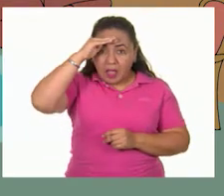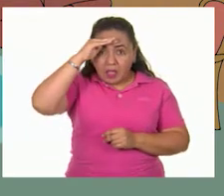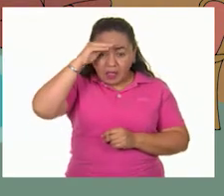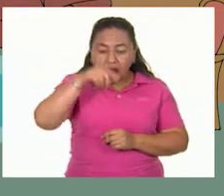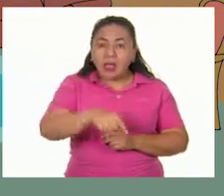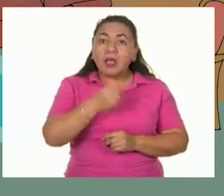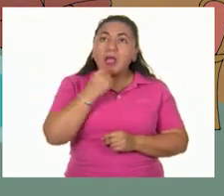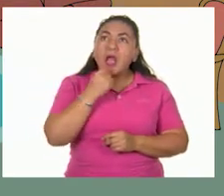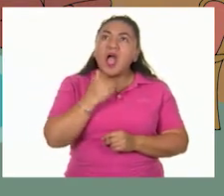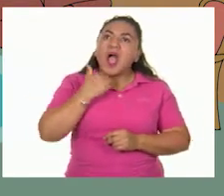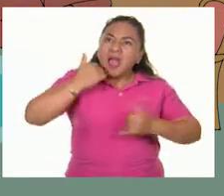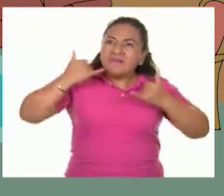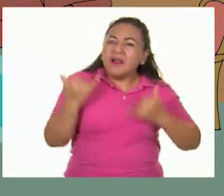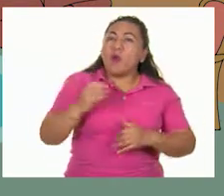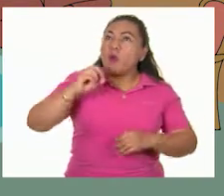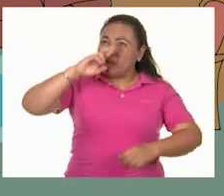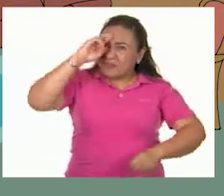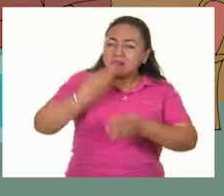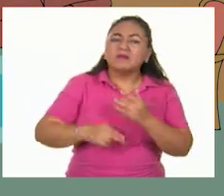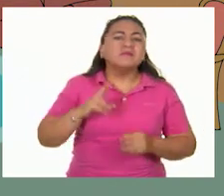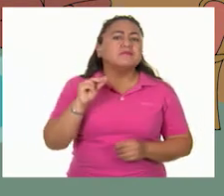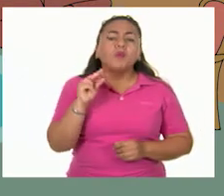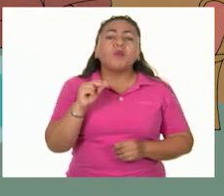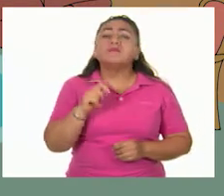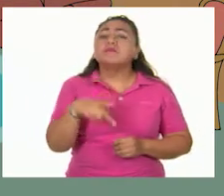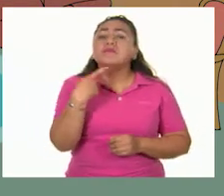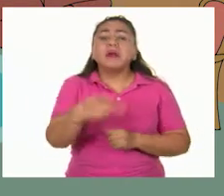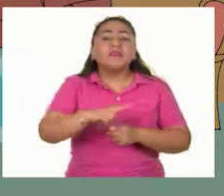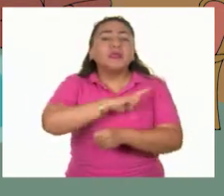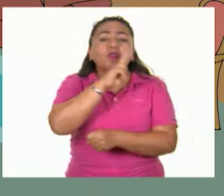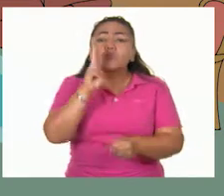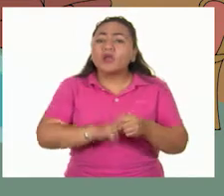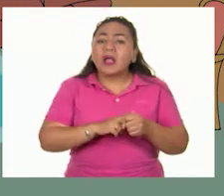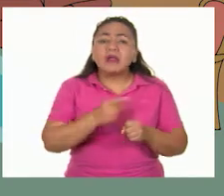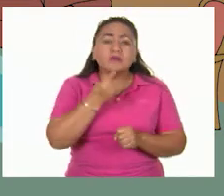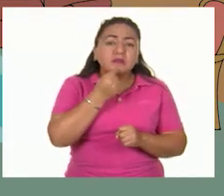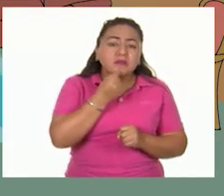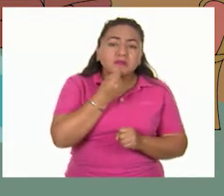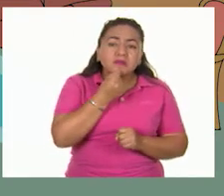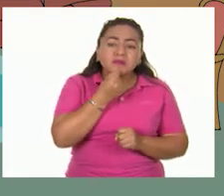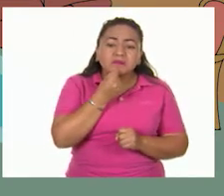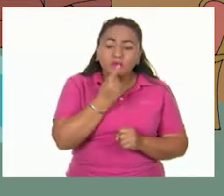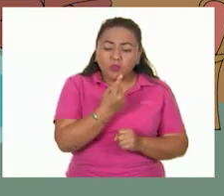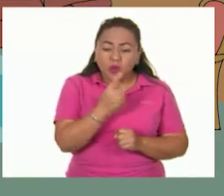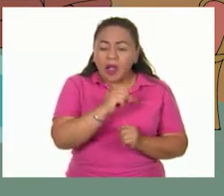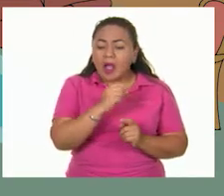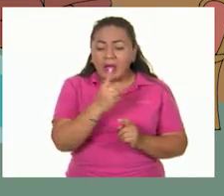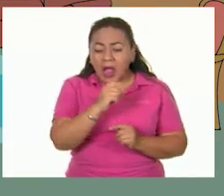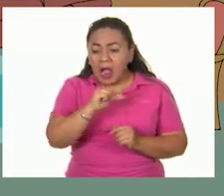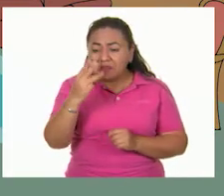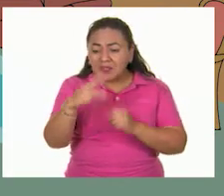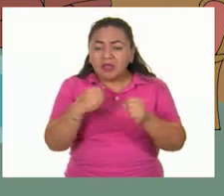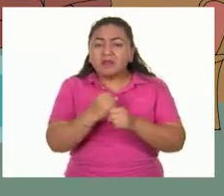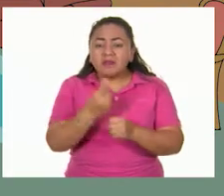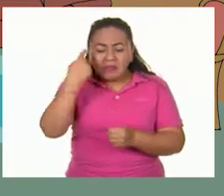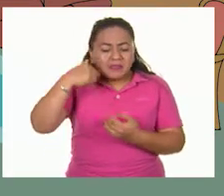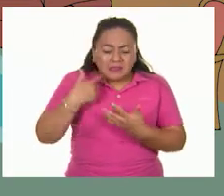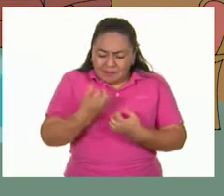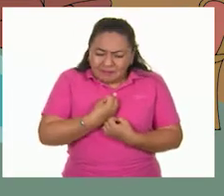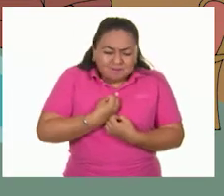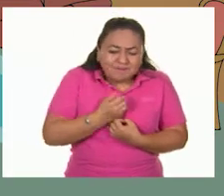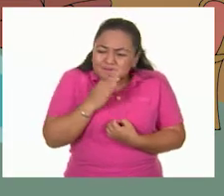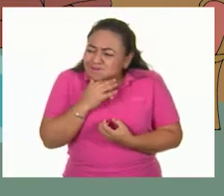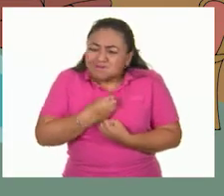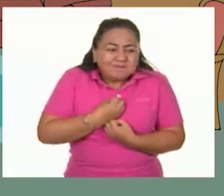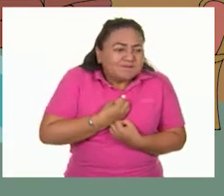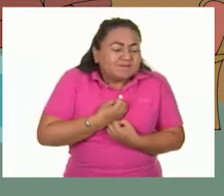conseguir algo o desobedecernos. Más bien es la respuesta de los niños y las niñas ante una explosión de sensaciones que no saben expresar